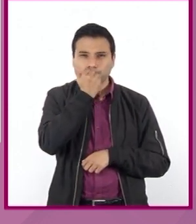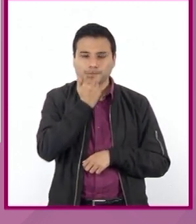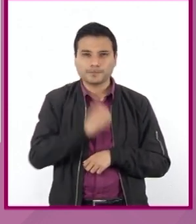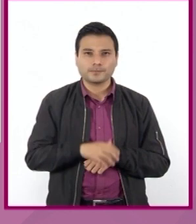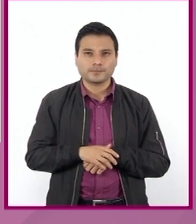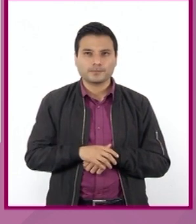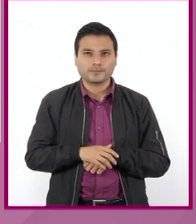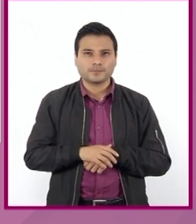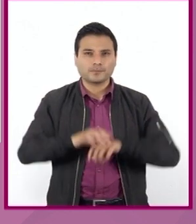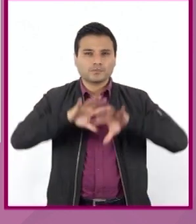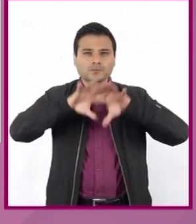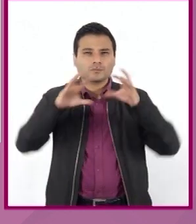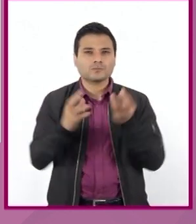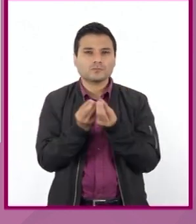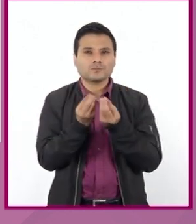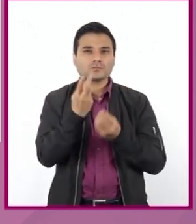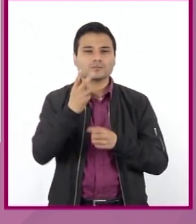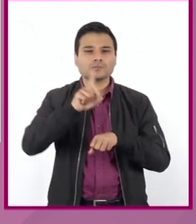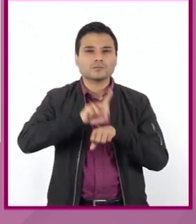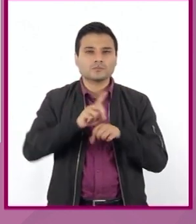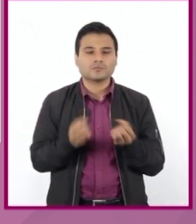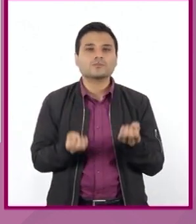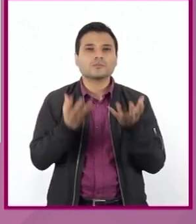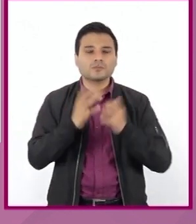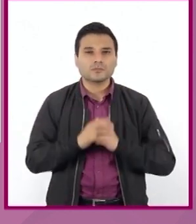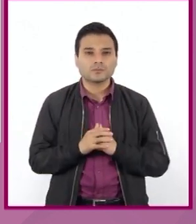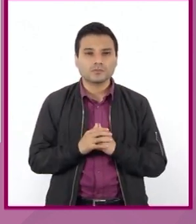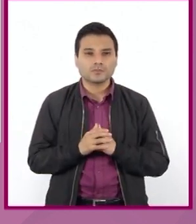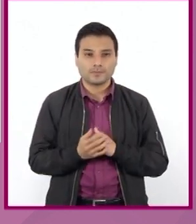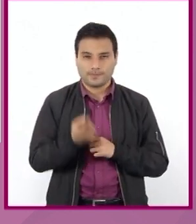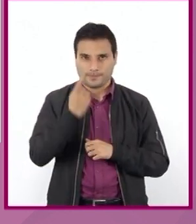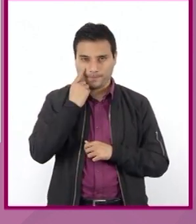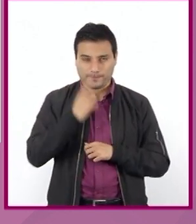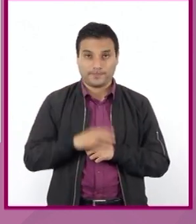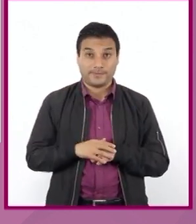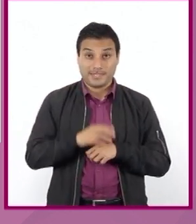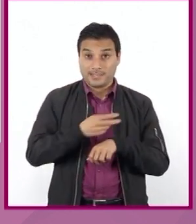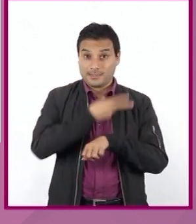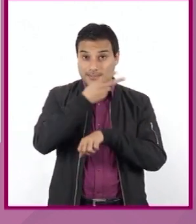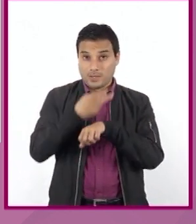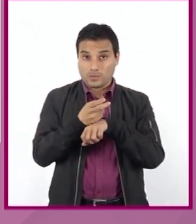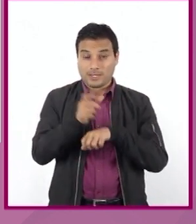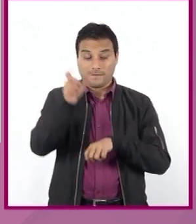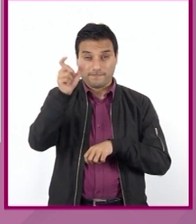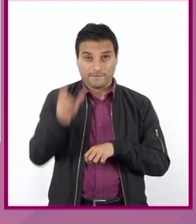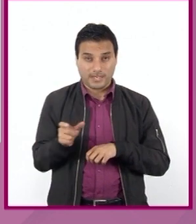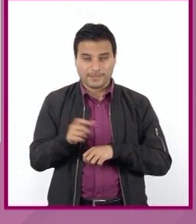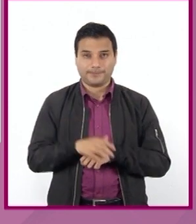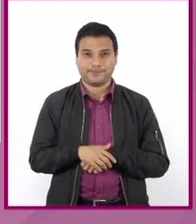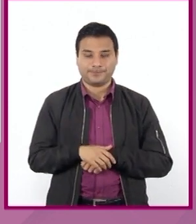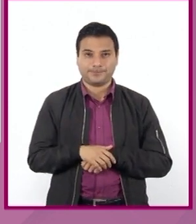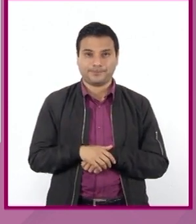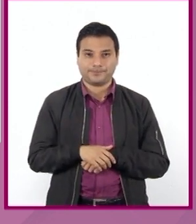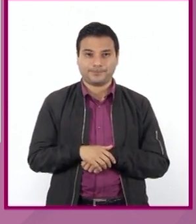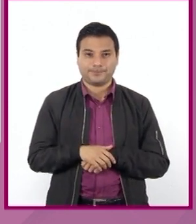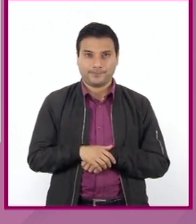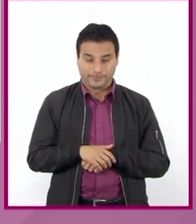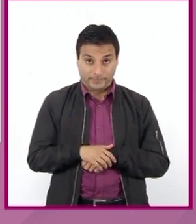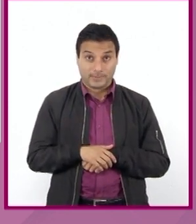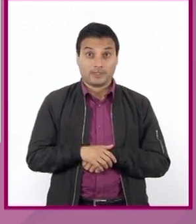consumido para el segundo día? En la segunda fila se registra la cantidad del primer día por